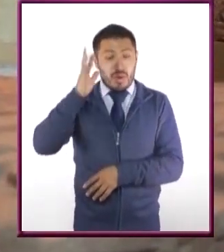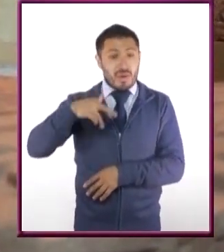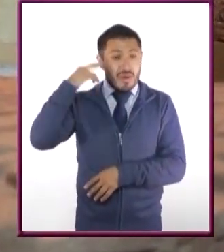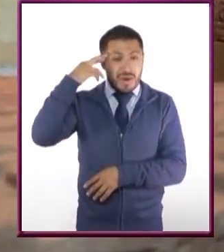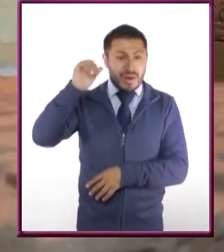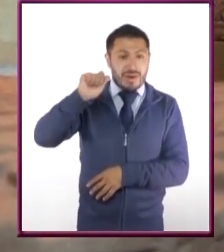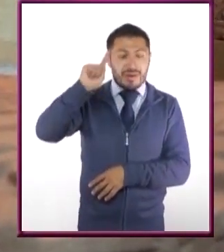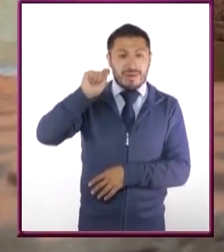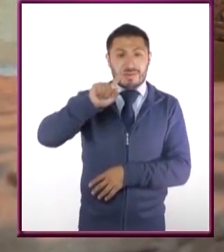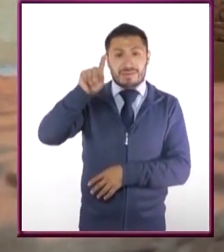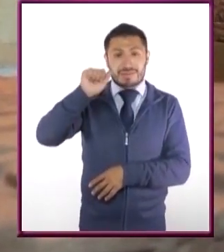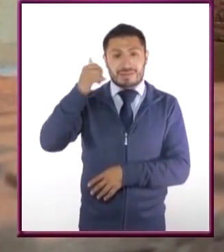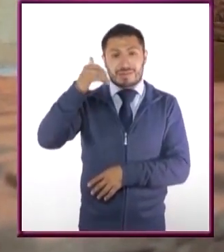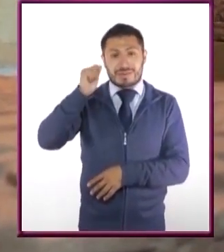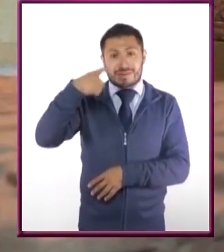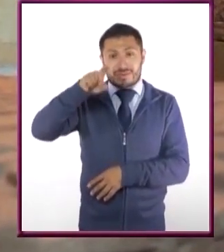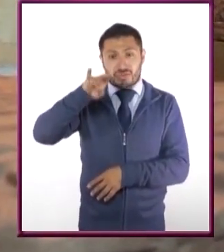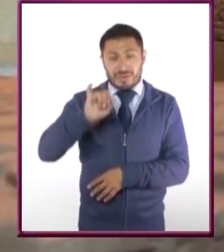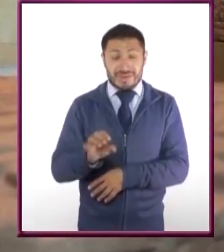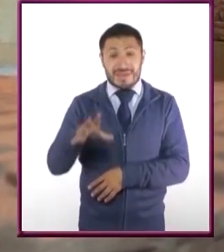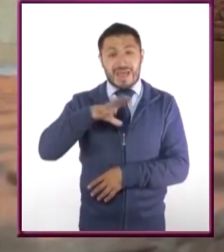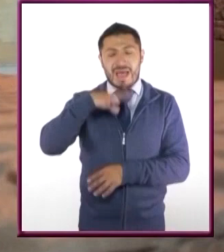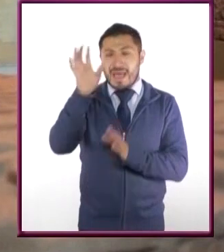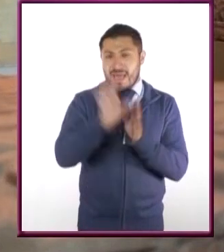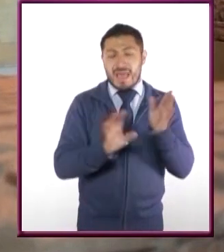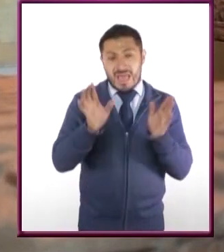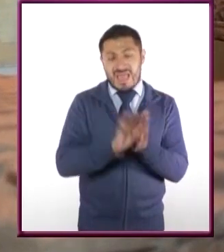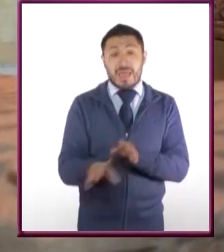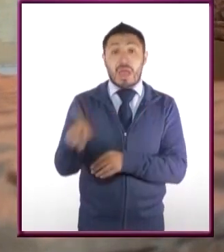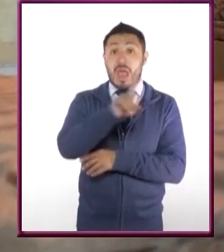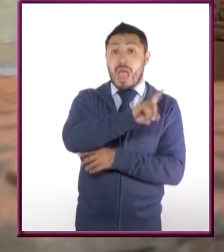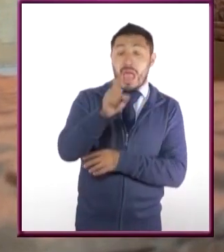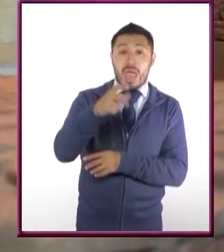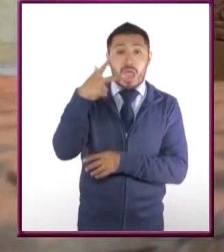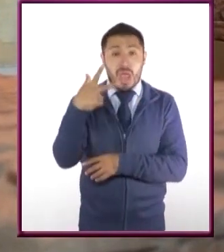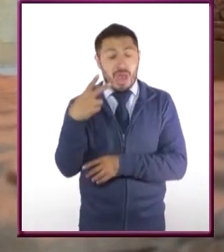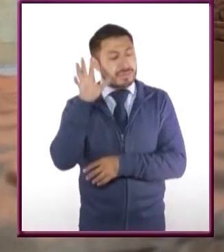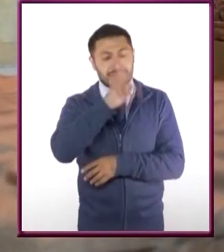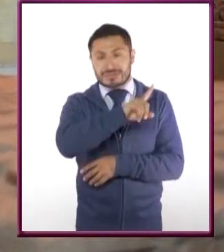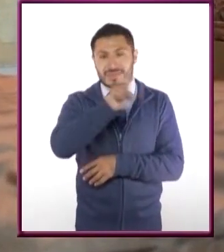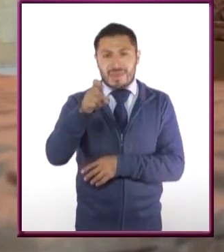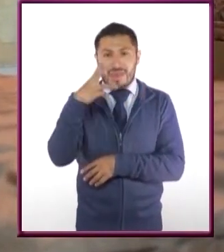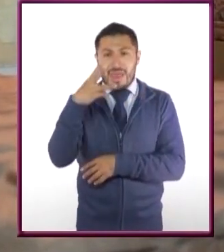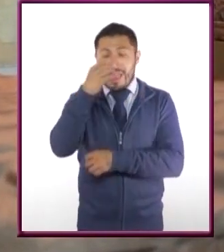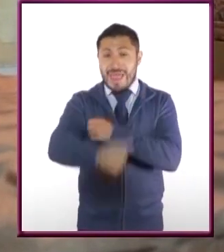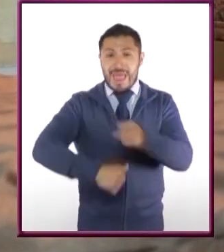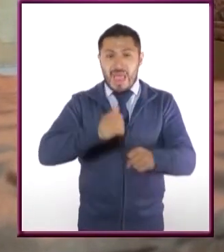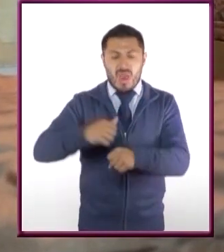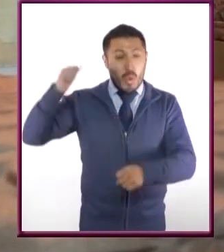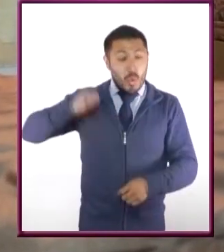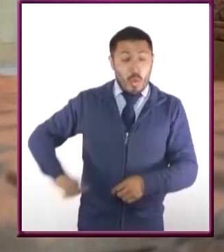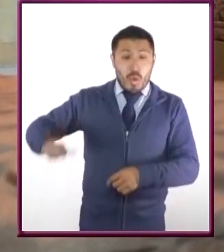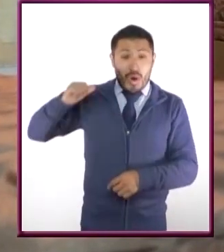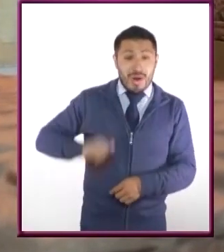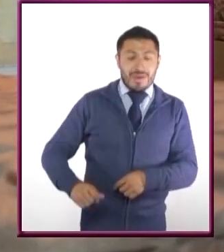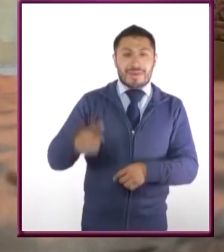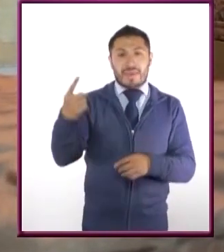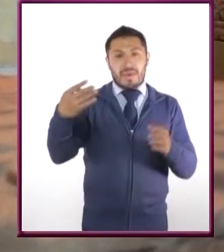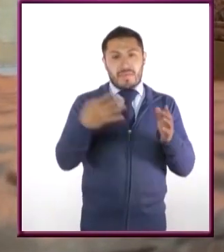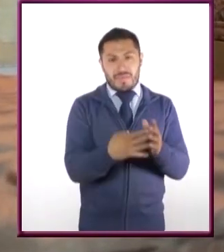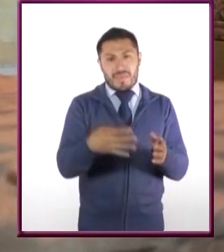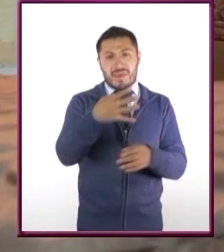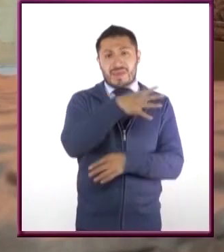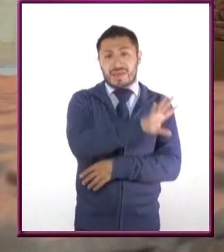Axayácatl. De manera que este calendario es 103 años más antiguo que el calendario gregoriano de